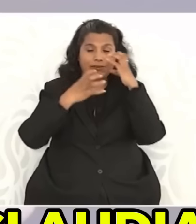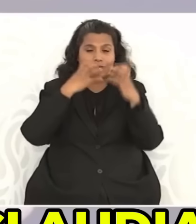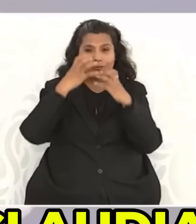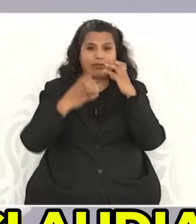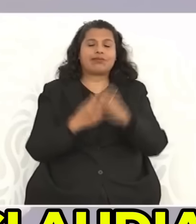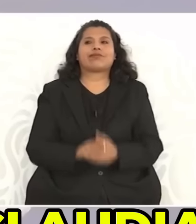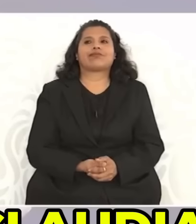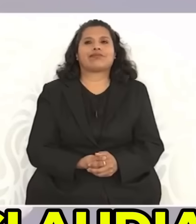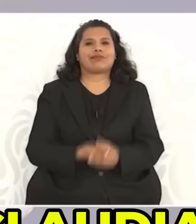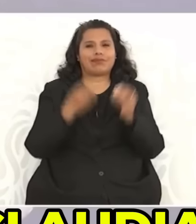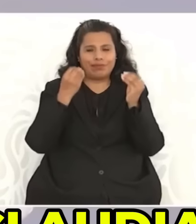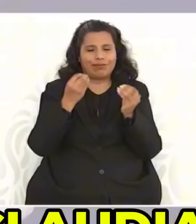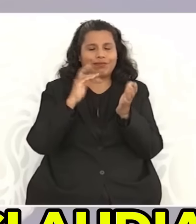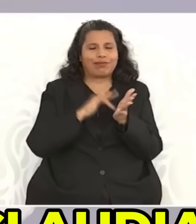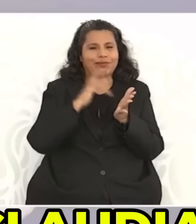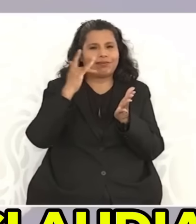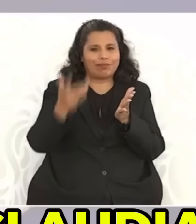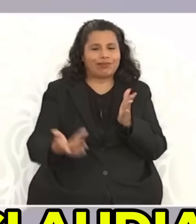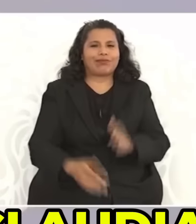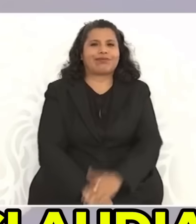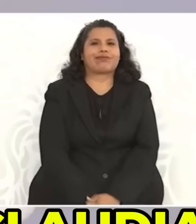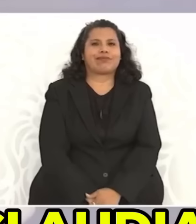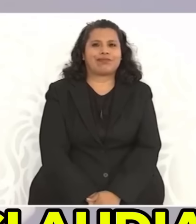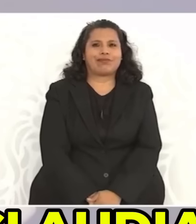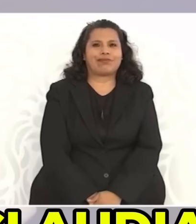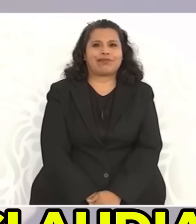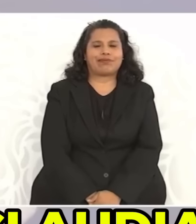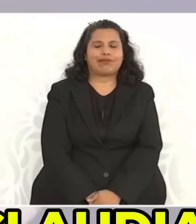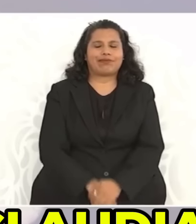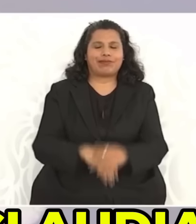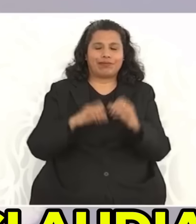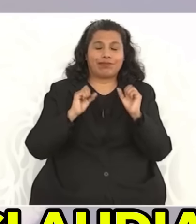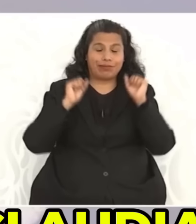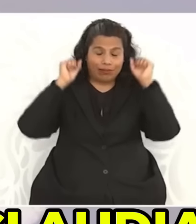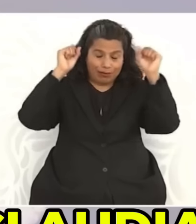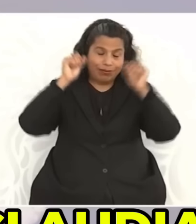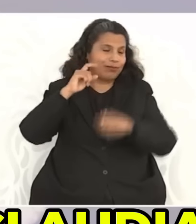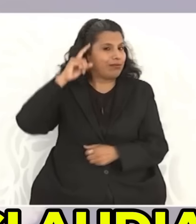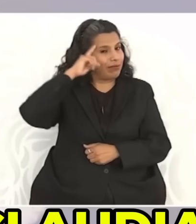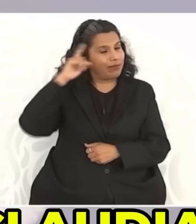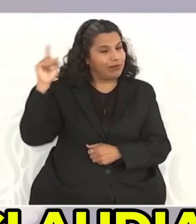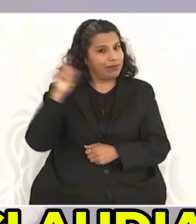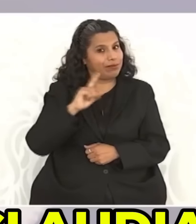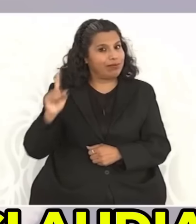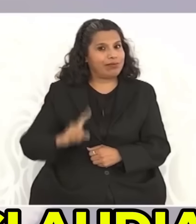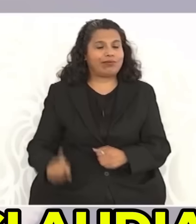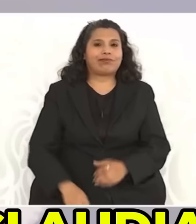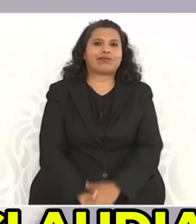Muchas gracias. ¡Que viva Zacatecas!